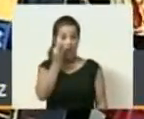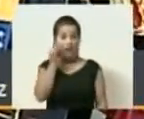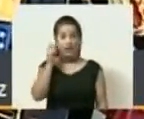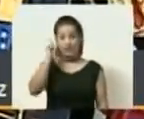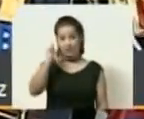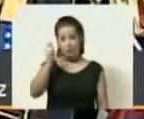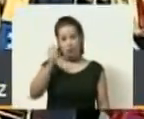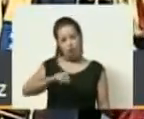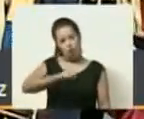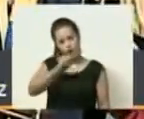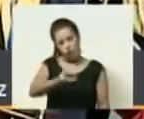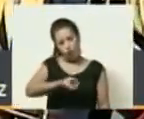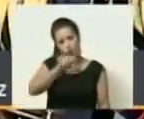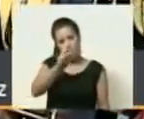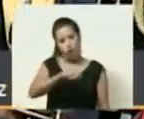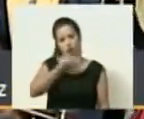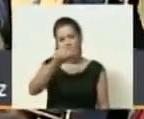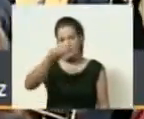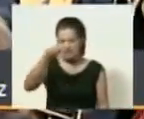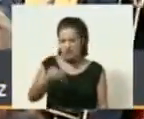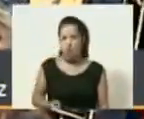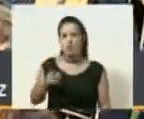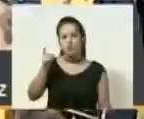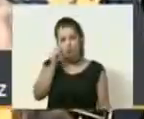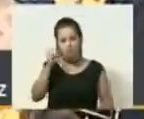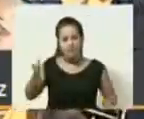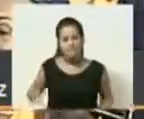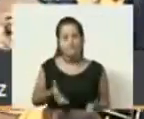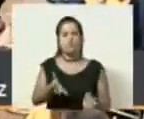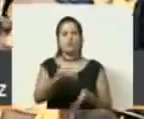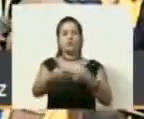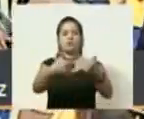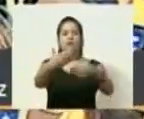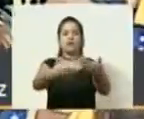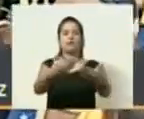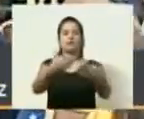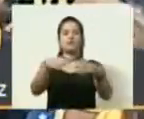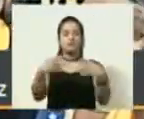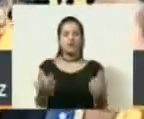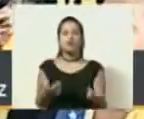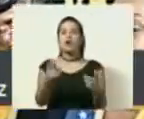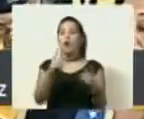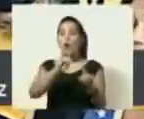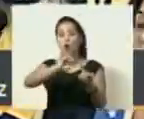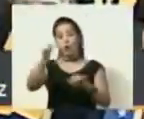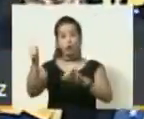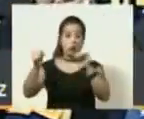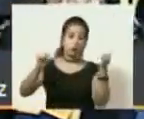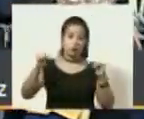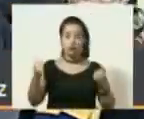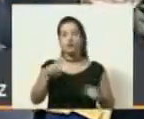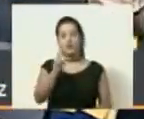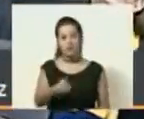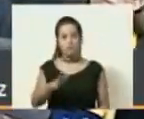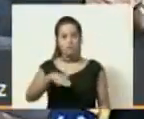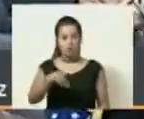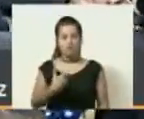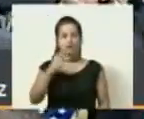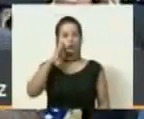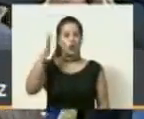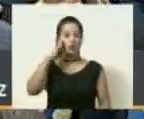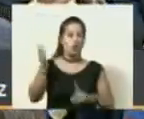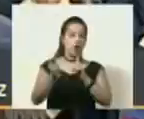va a estar también impulsando de esta manera a que otros también alcancen allí sus